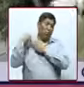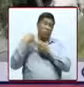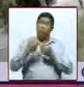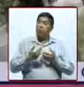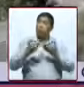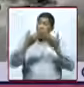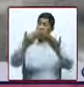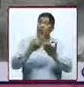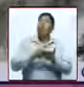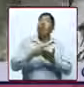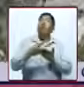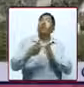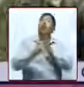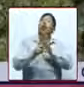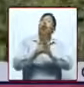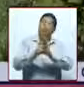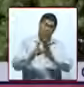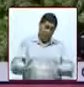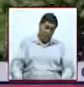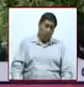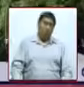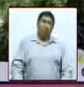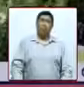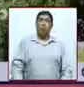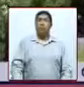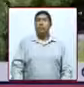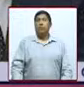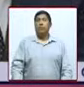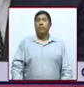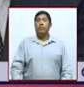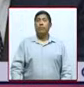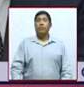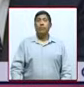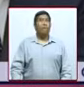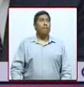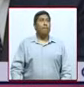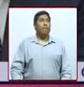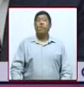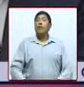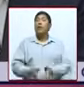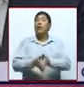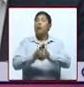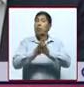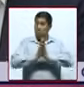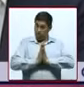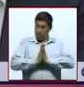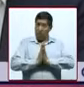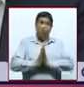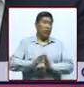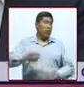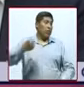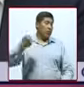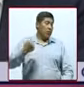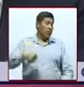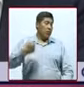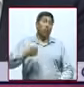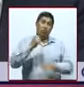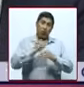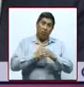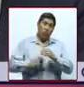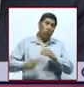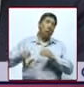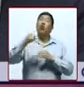Pide pide al Tribunal Supremo